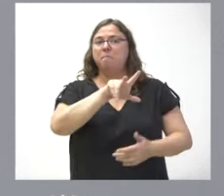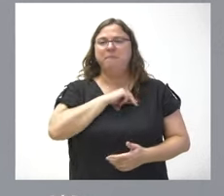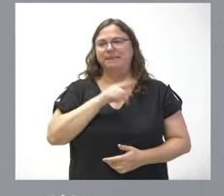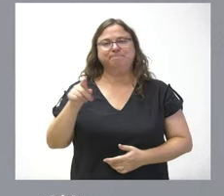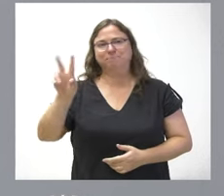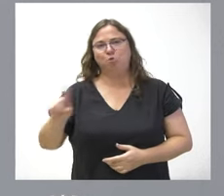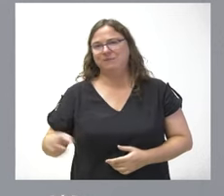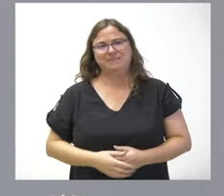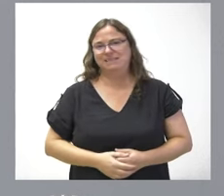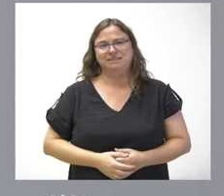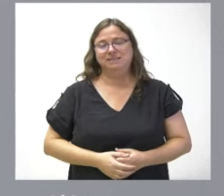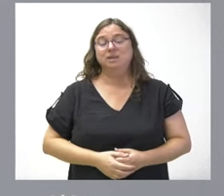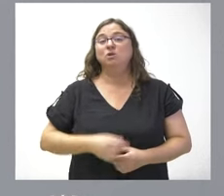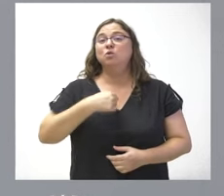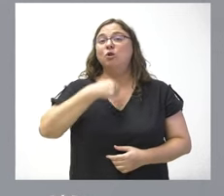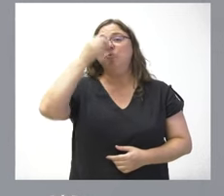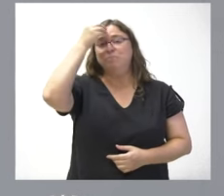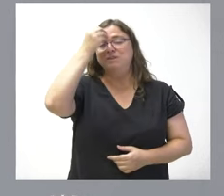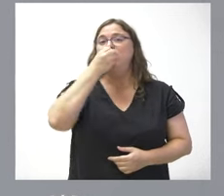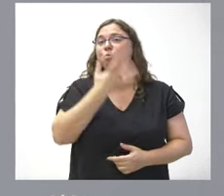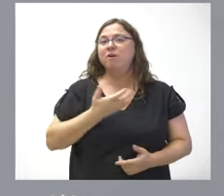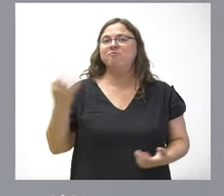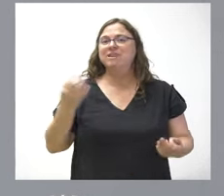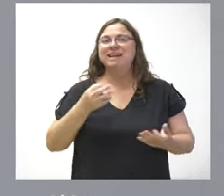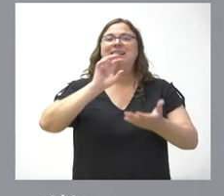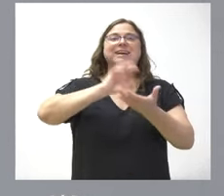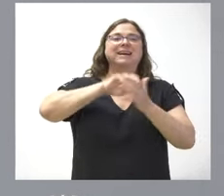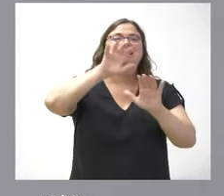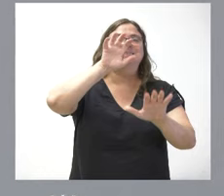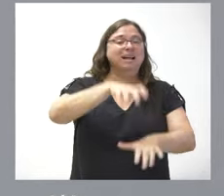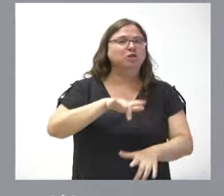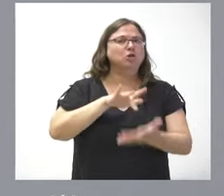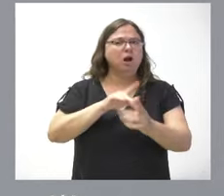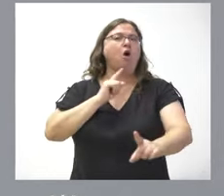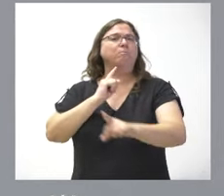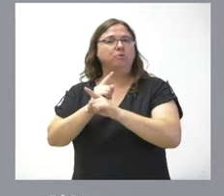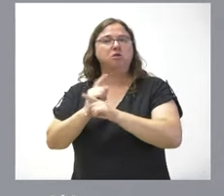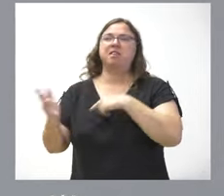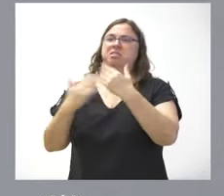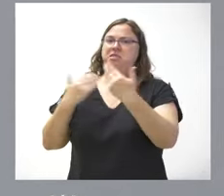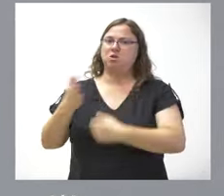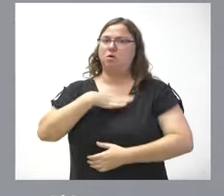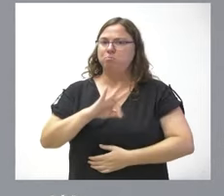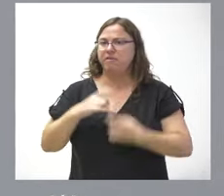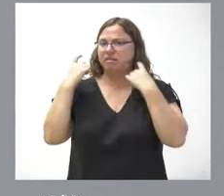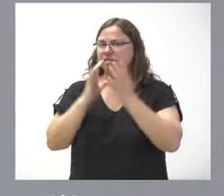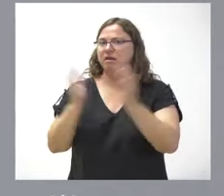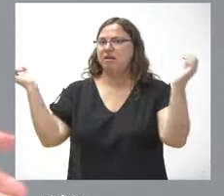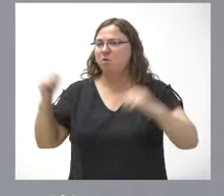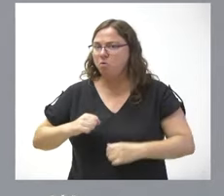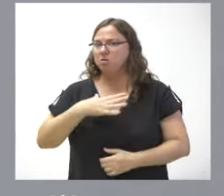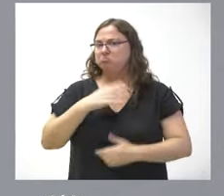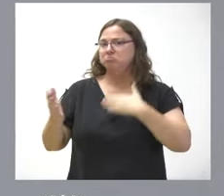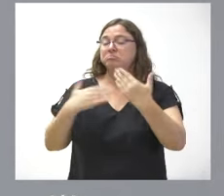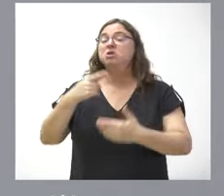yo creo que sería bueno que en Castilla León hubiera una oposición con la que poder dialogar con la que poder intentar llegar a acuerdos nosotros